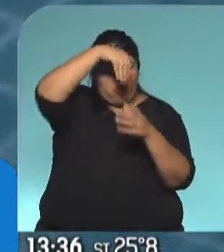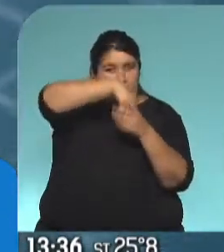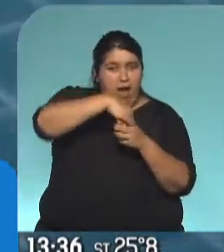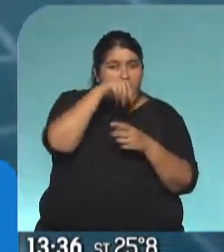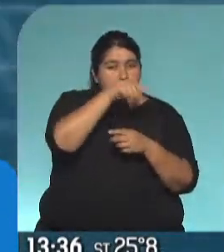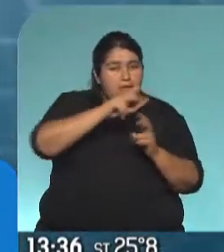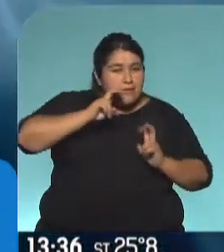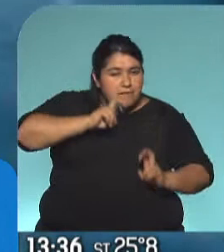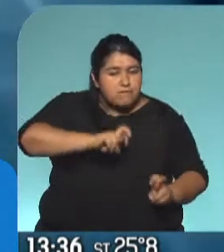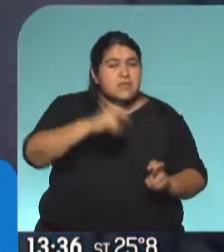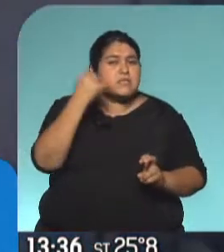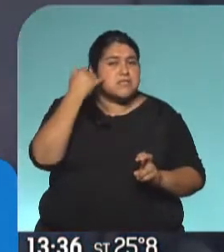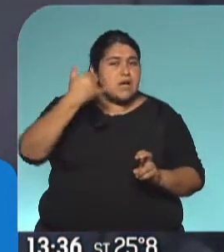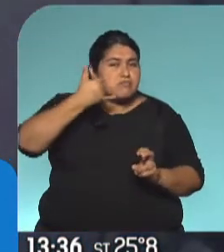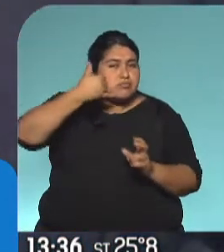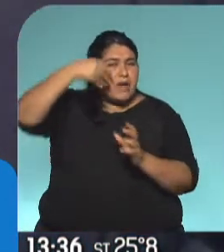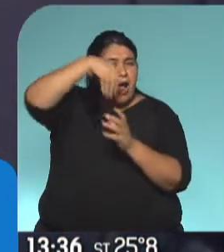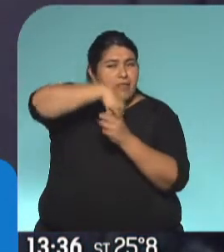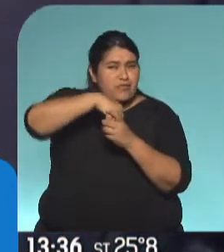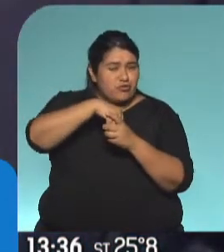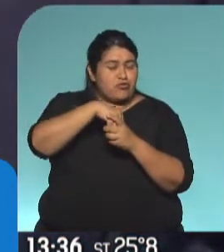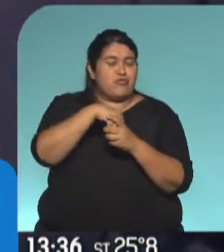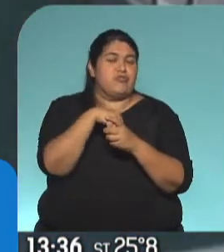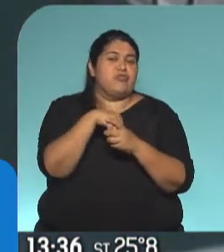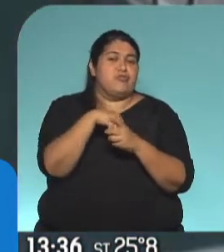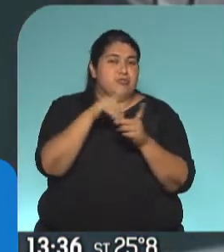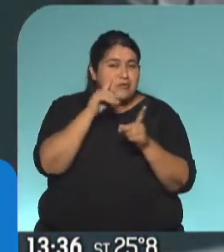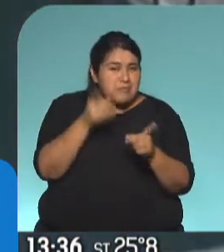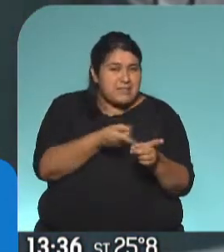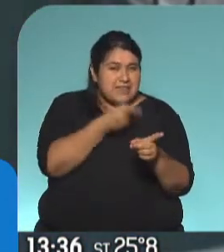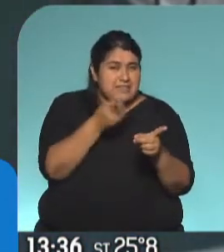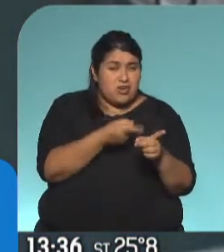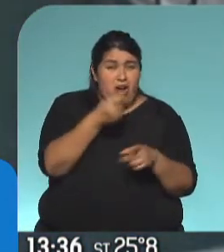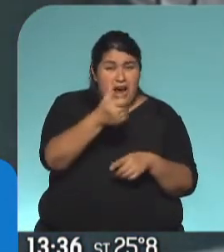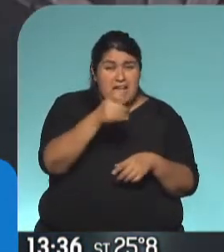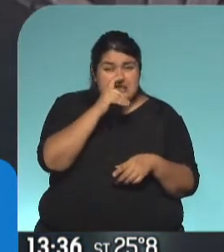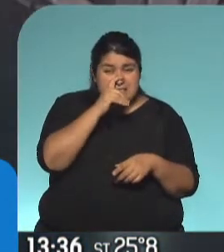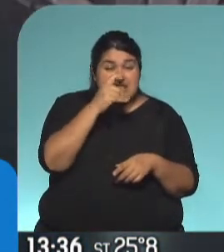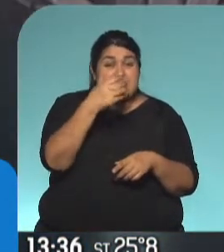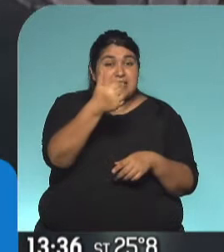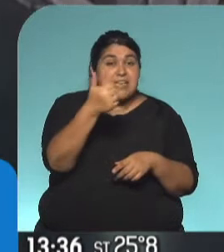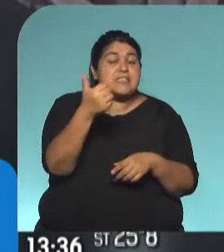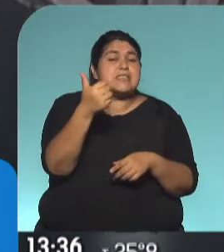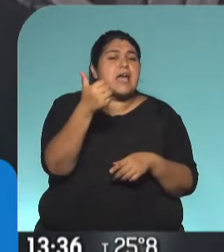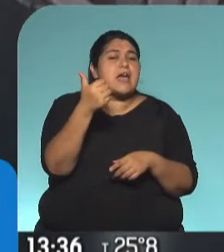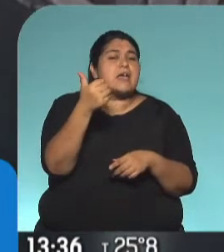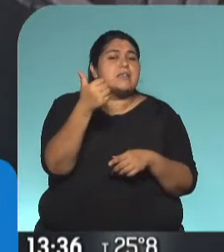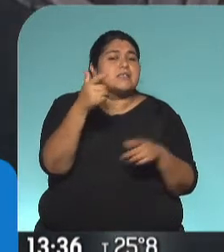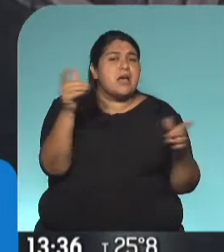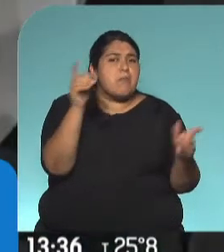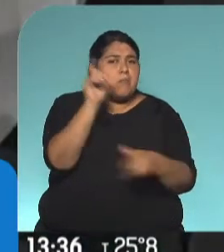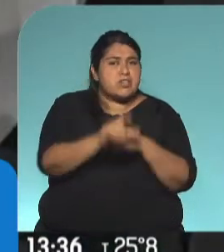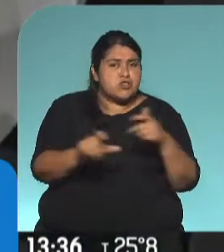e intervenido sus teléfonos. Según el informe de la CIA, 76 saudíes en total participaron directa